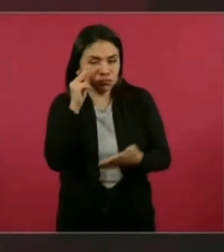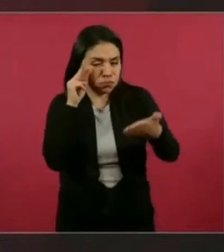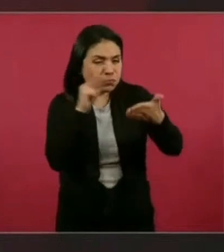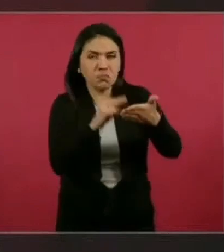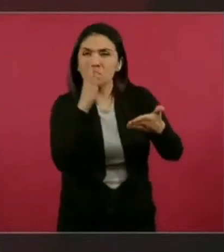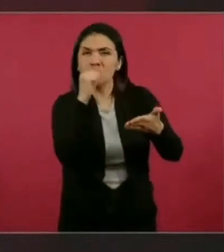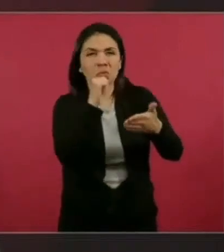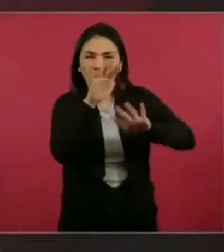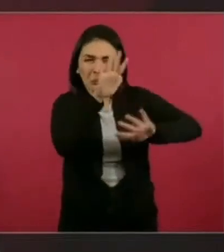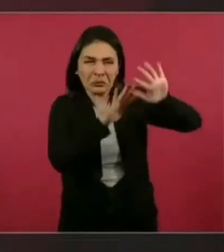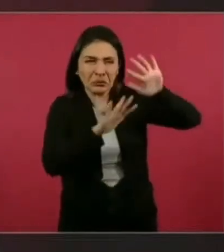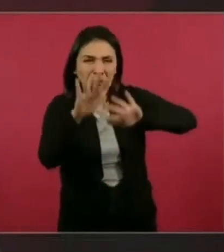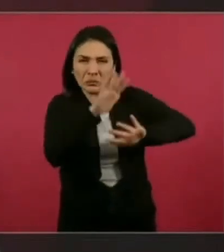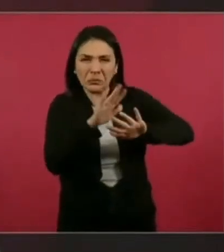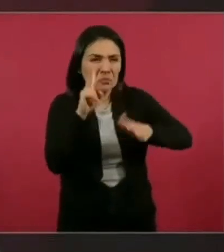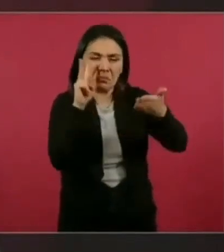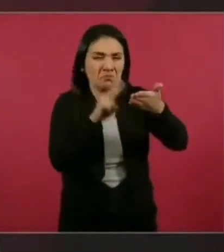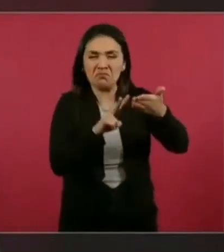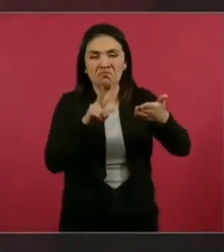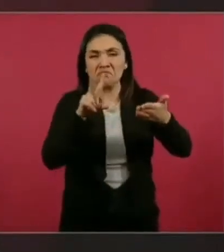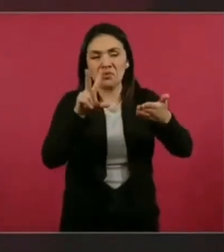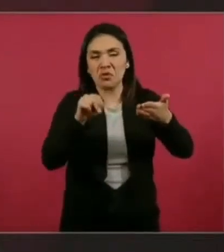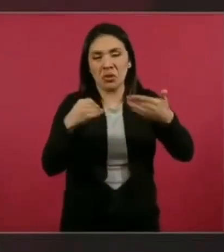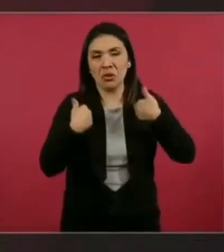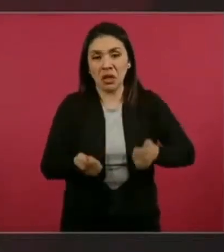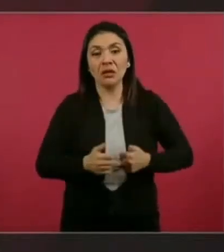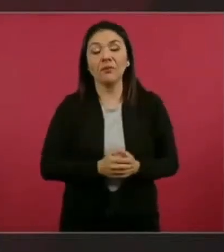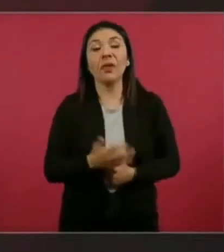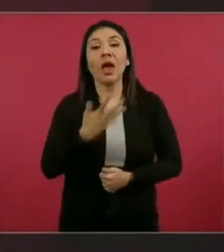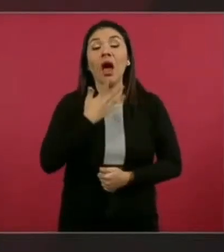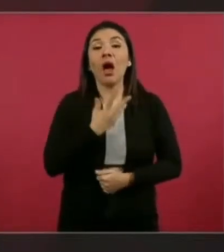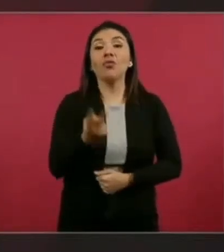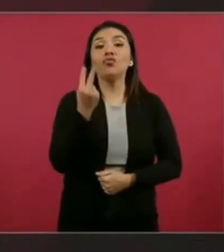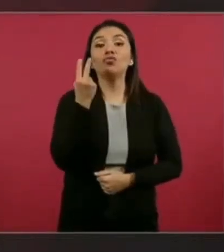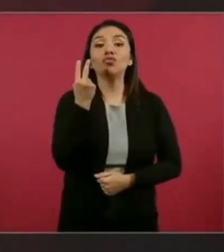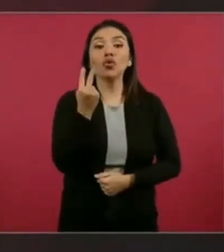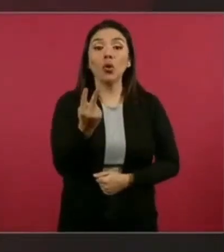puede ver el contenido ni la identificación. Había 2